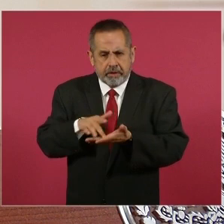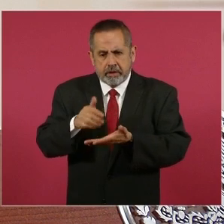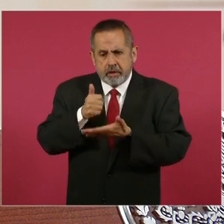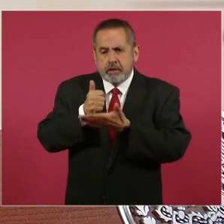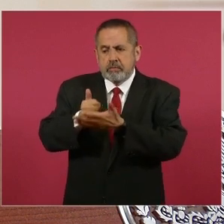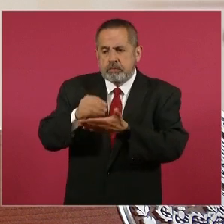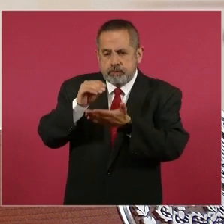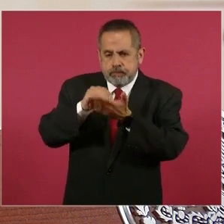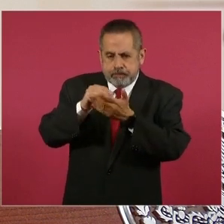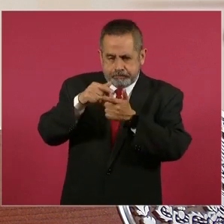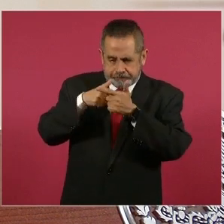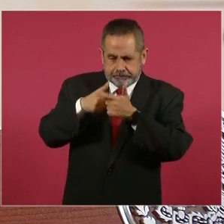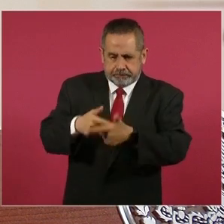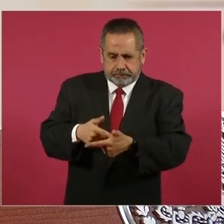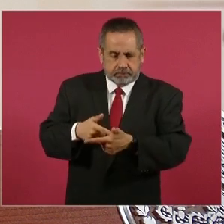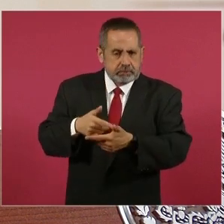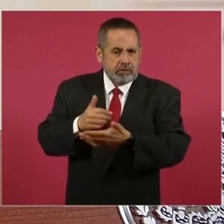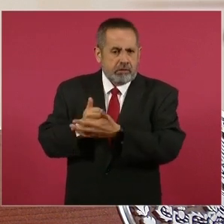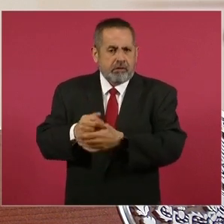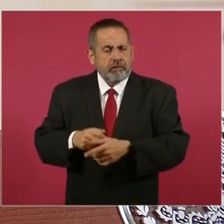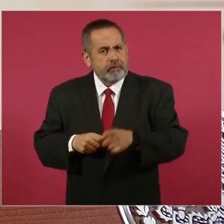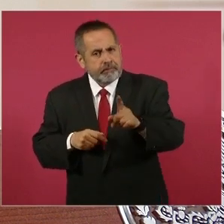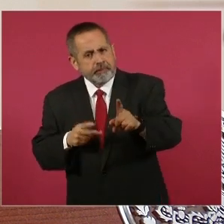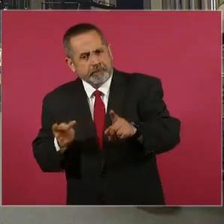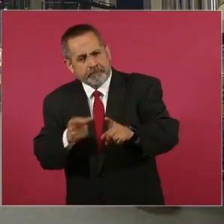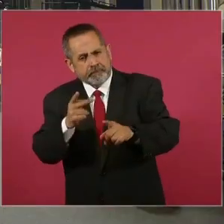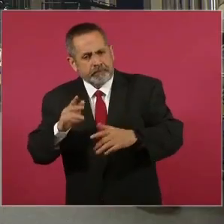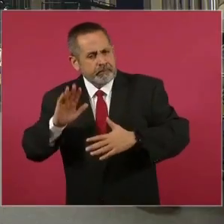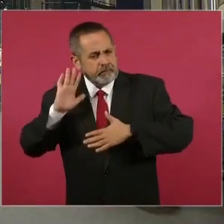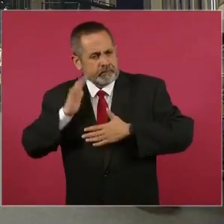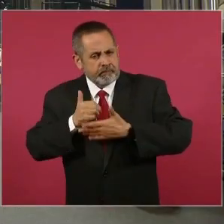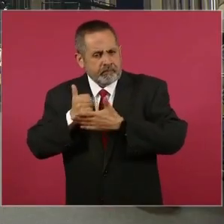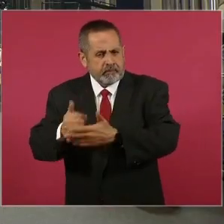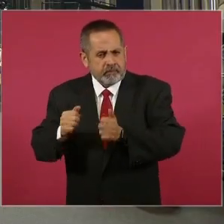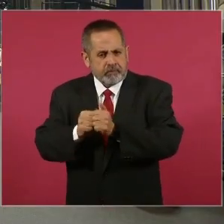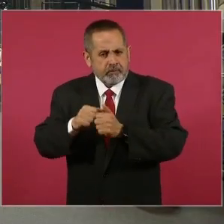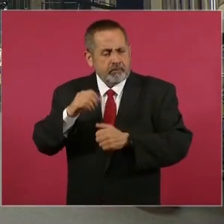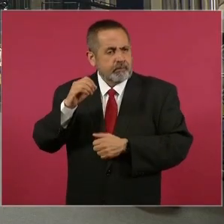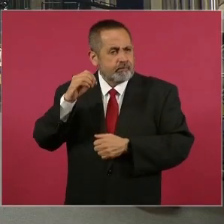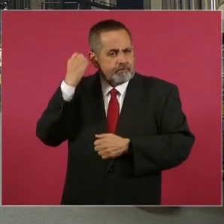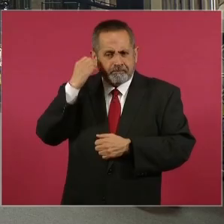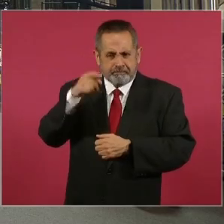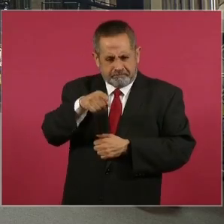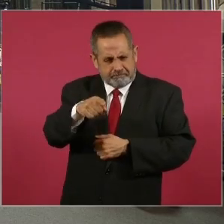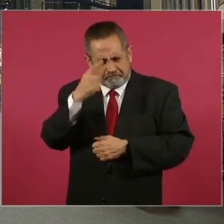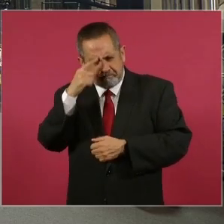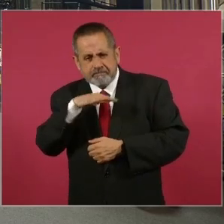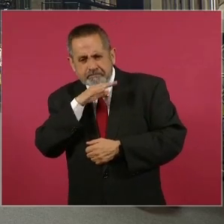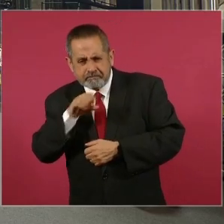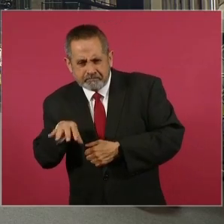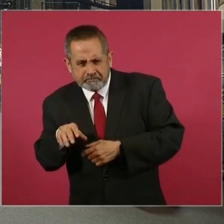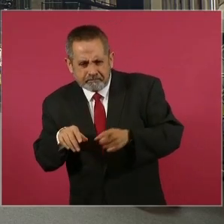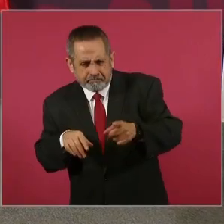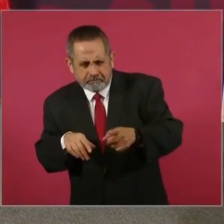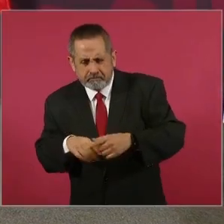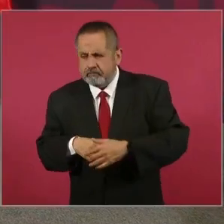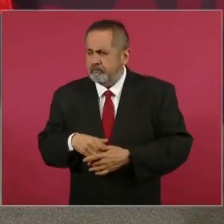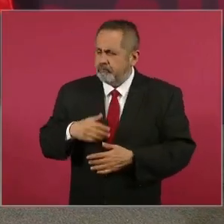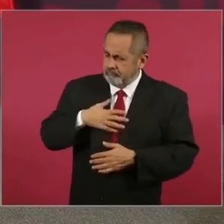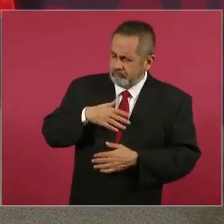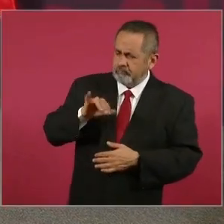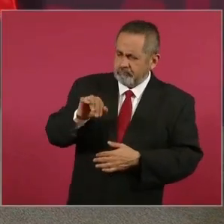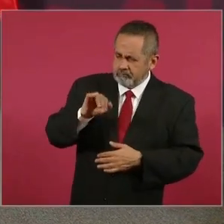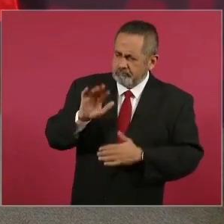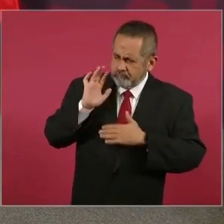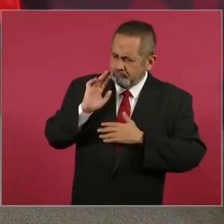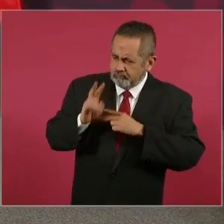lo vamos a seguir haciendo usted se compromete a ayudar al municipio con este tema específicamente la basura Sí